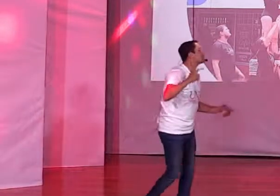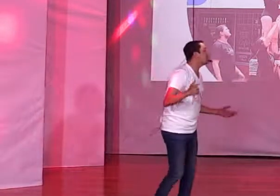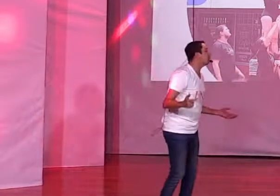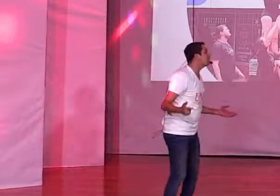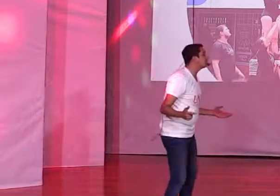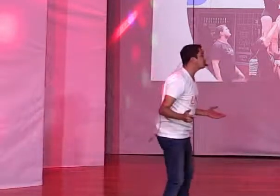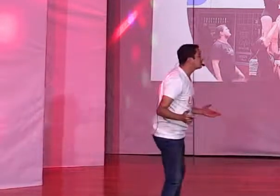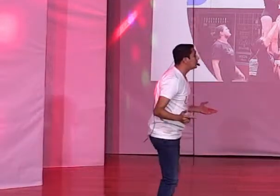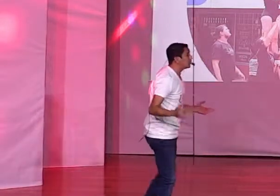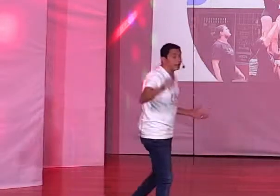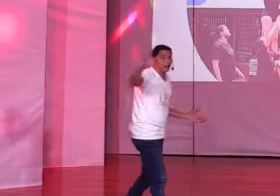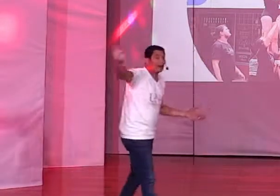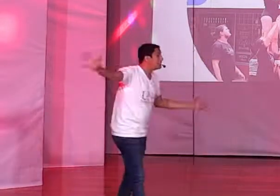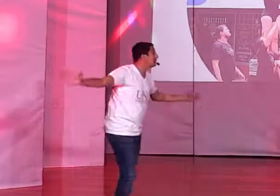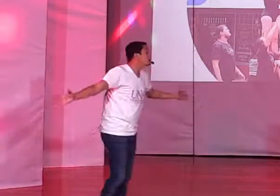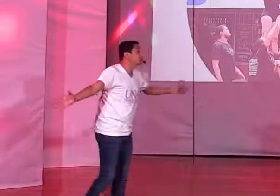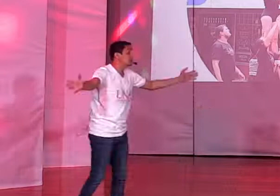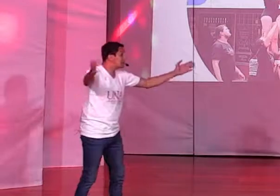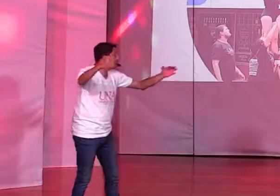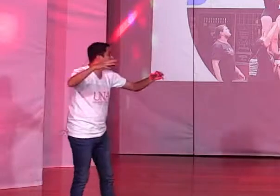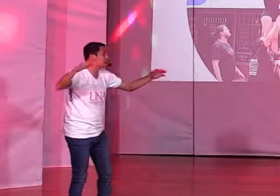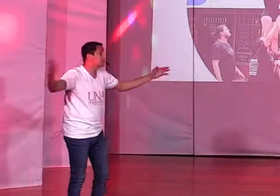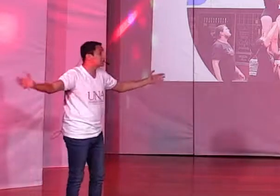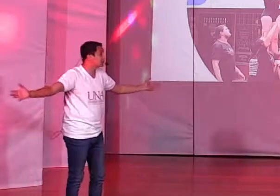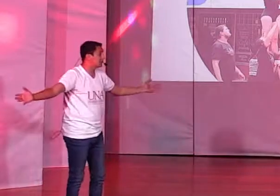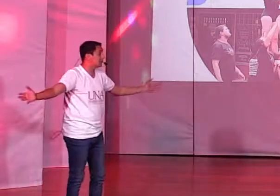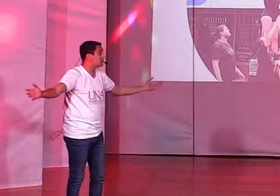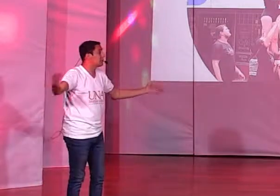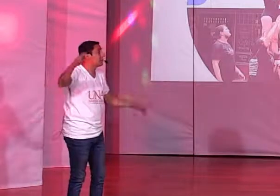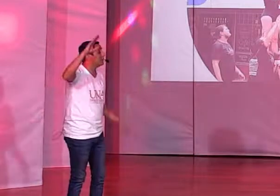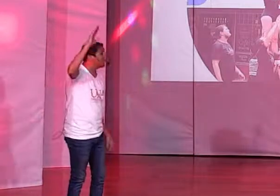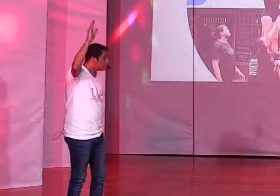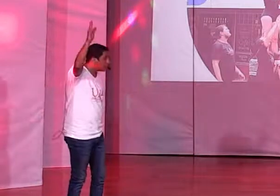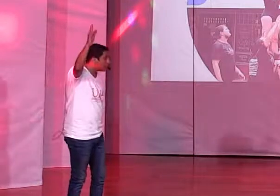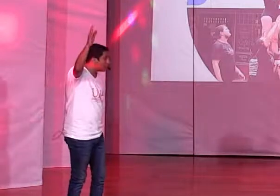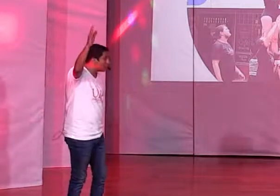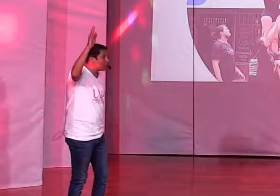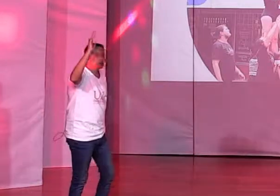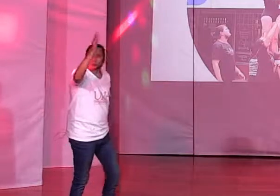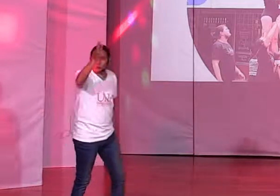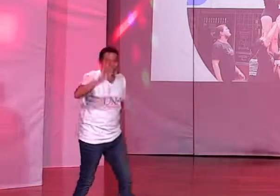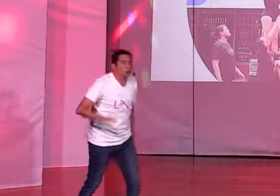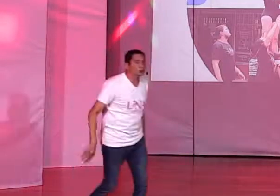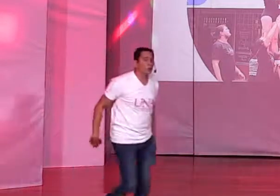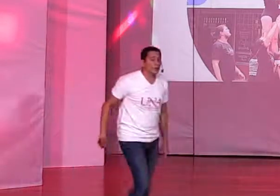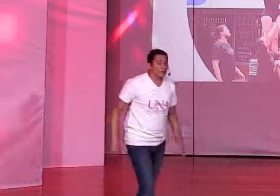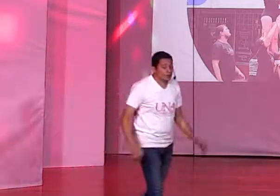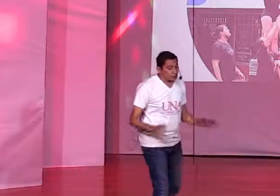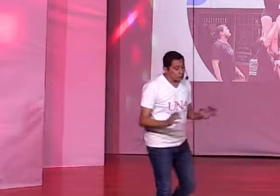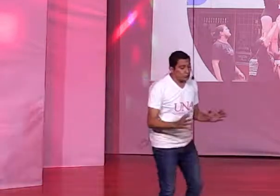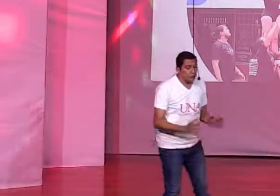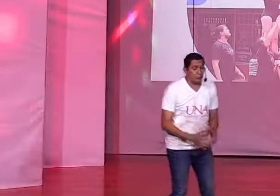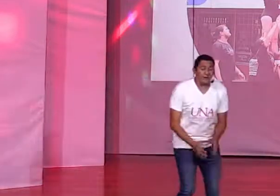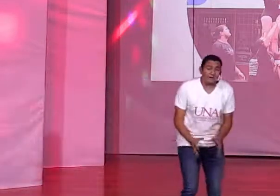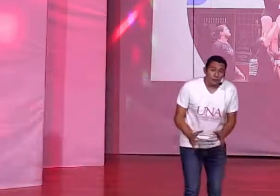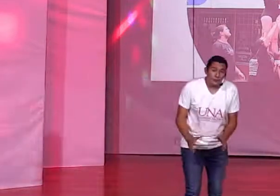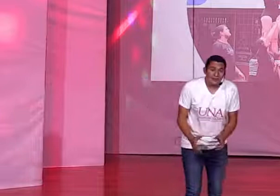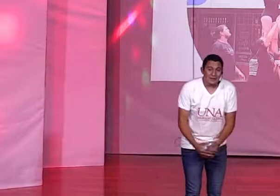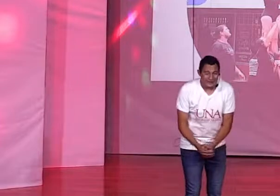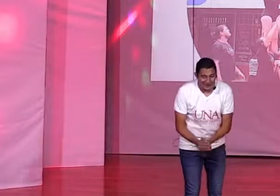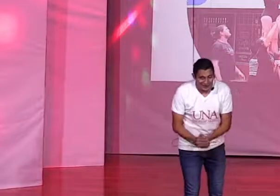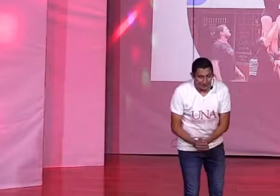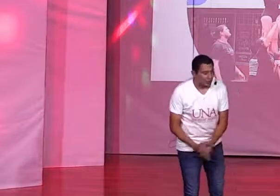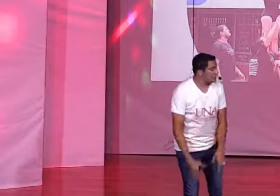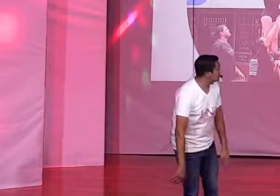estar enfocado, Marito, porque había muchos árboles en ese bosque, ¿verdad? Pero él iba... Al mismo, siempre. Solo uno. Y por último, este